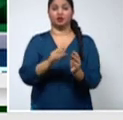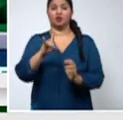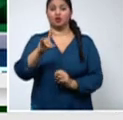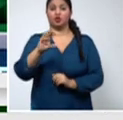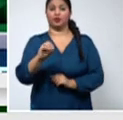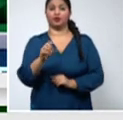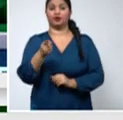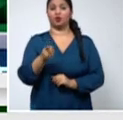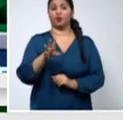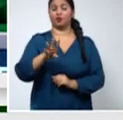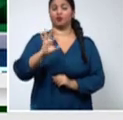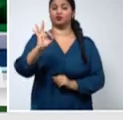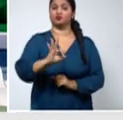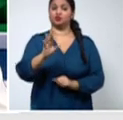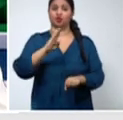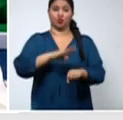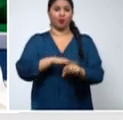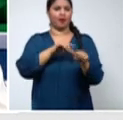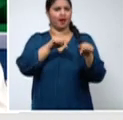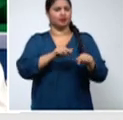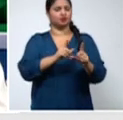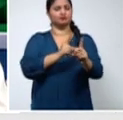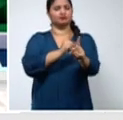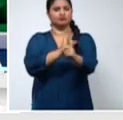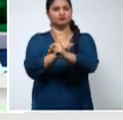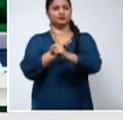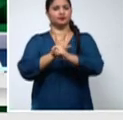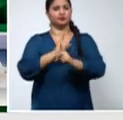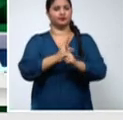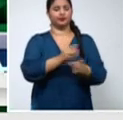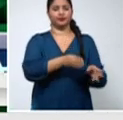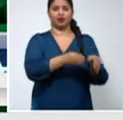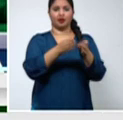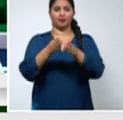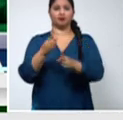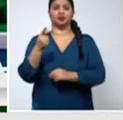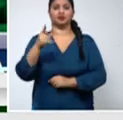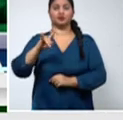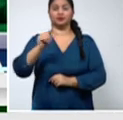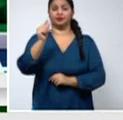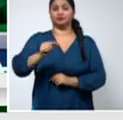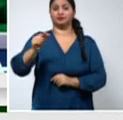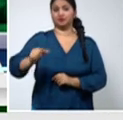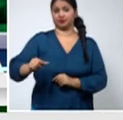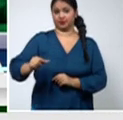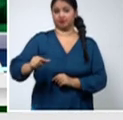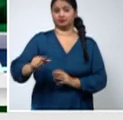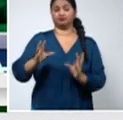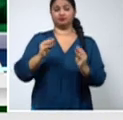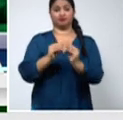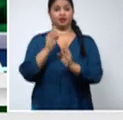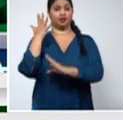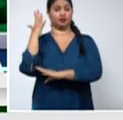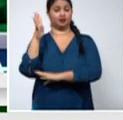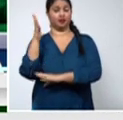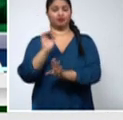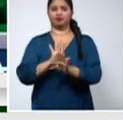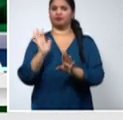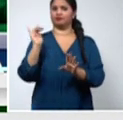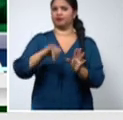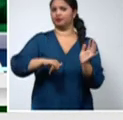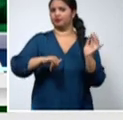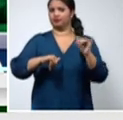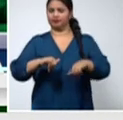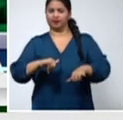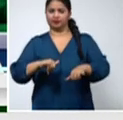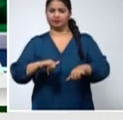90,4%. Las 19 personas que se diagnosticaron ayer, que son casos importados, pues como es